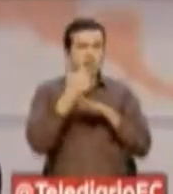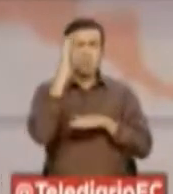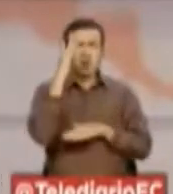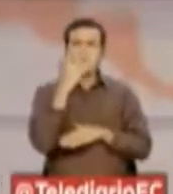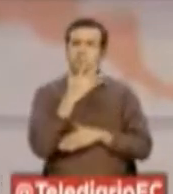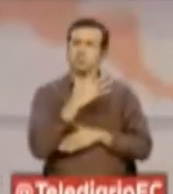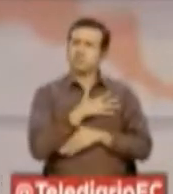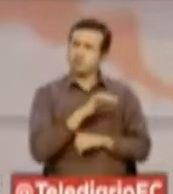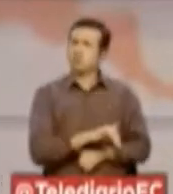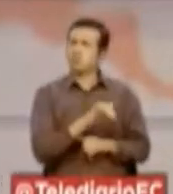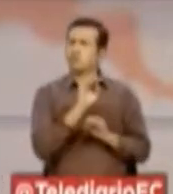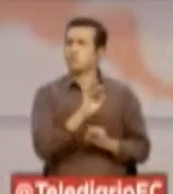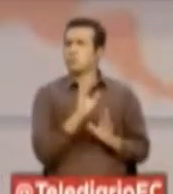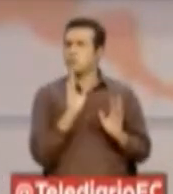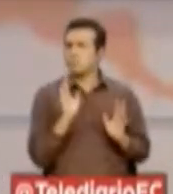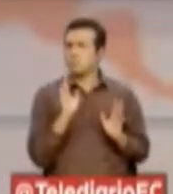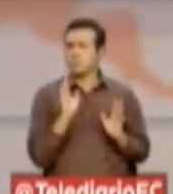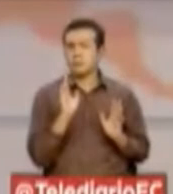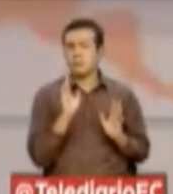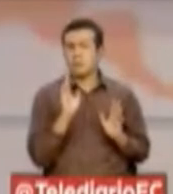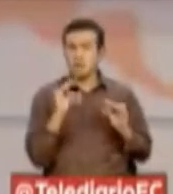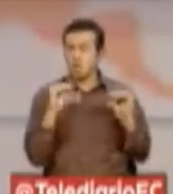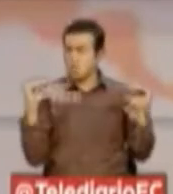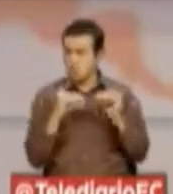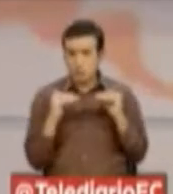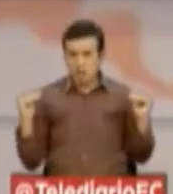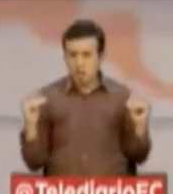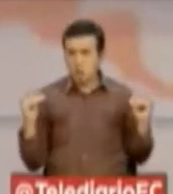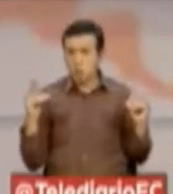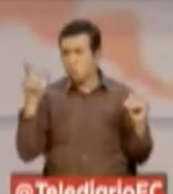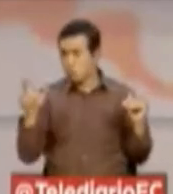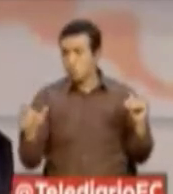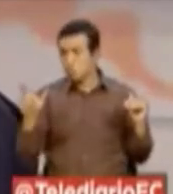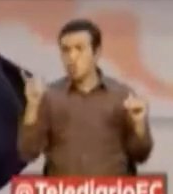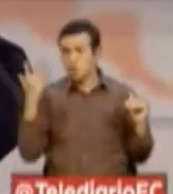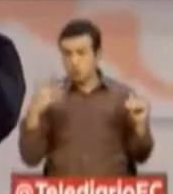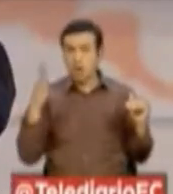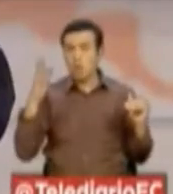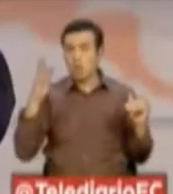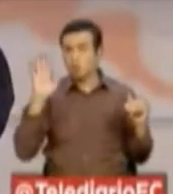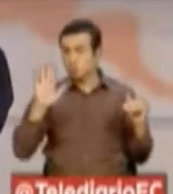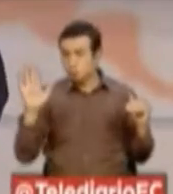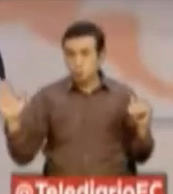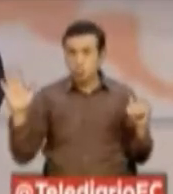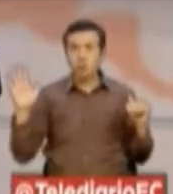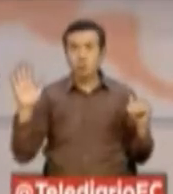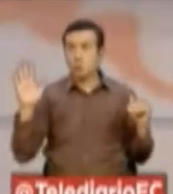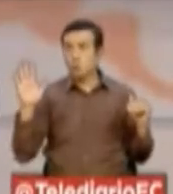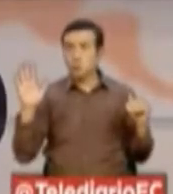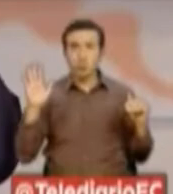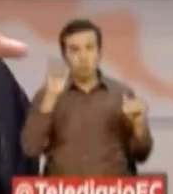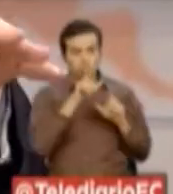quedarse no es una elección equitativa la de una persona que ya ha tenido toda la posibilidad de una